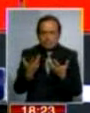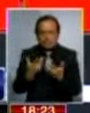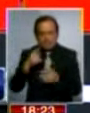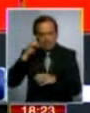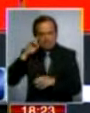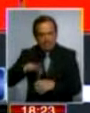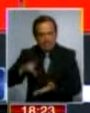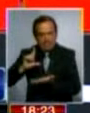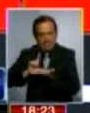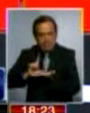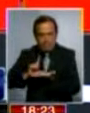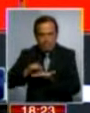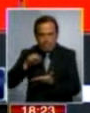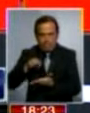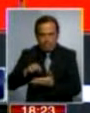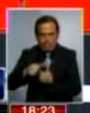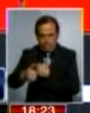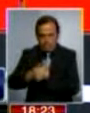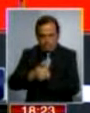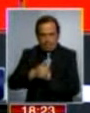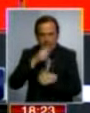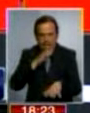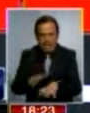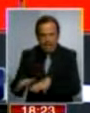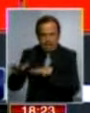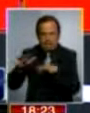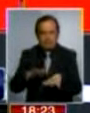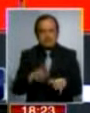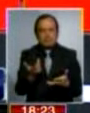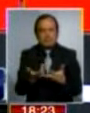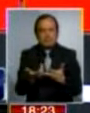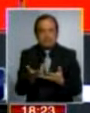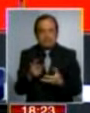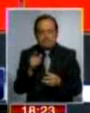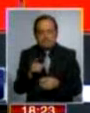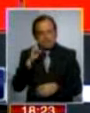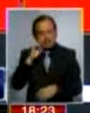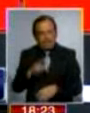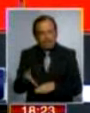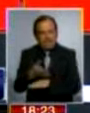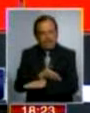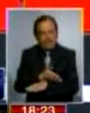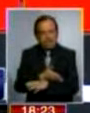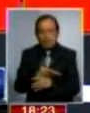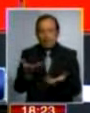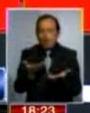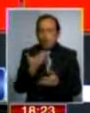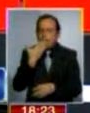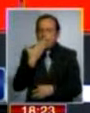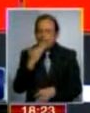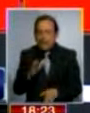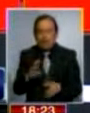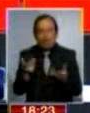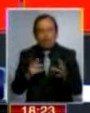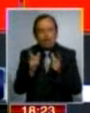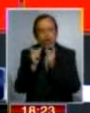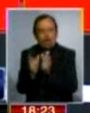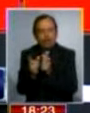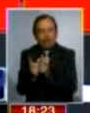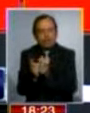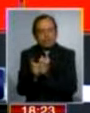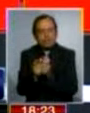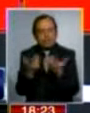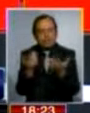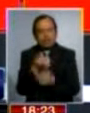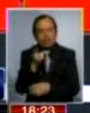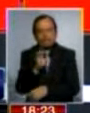en el lugar además donde están y la ocurrencia de que podría ocurrir una situación de estas, se pudiera mejorar el control y que no